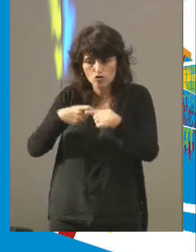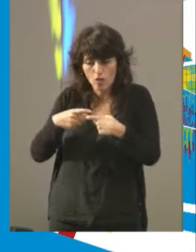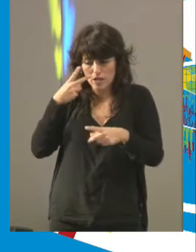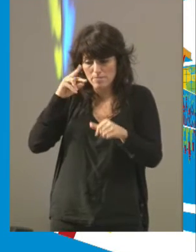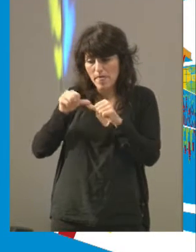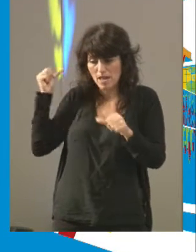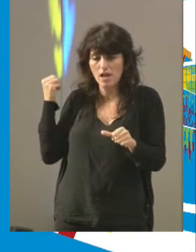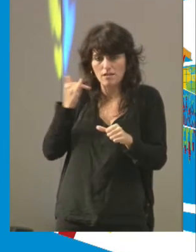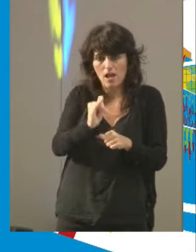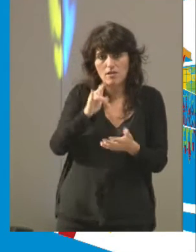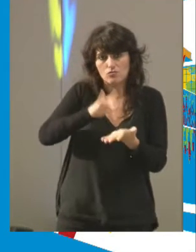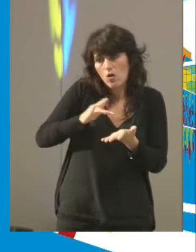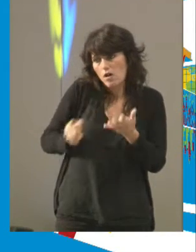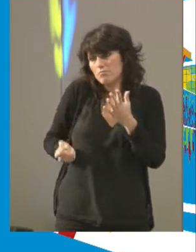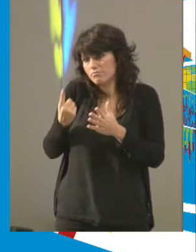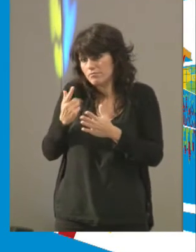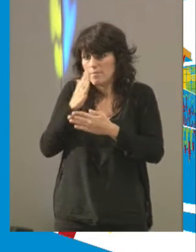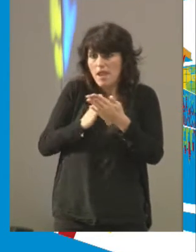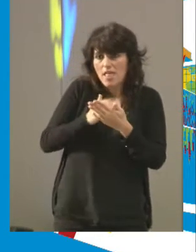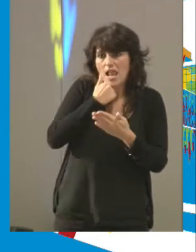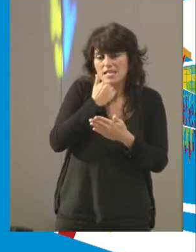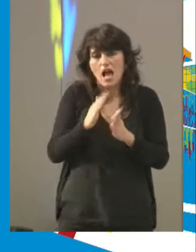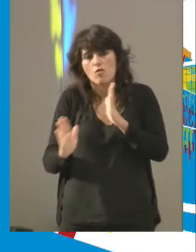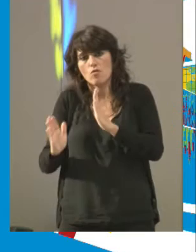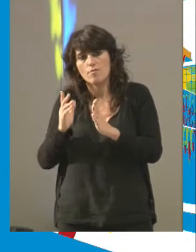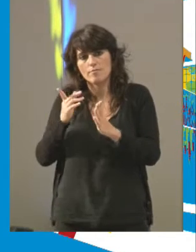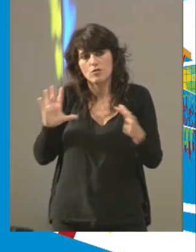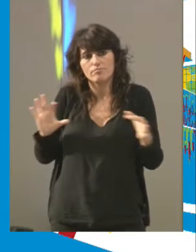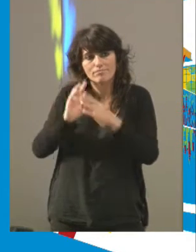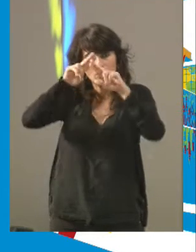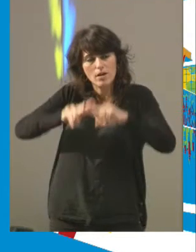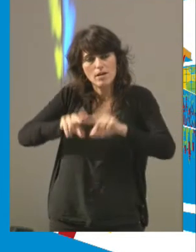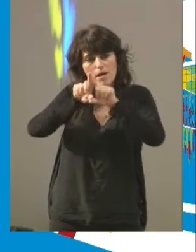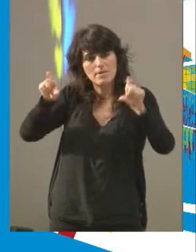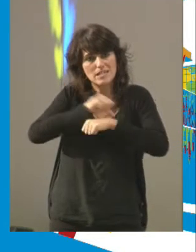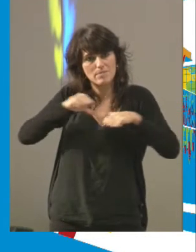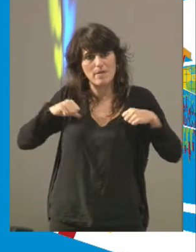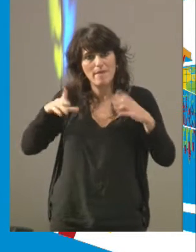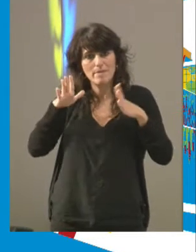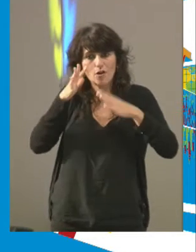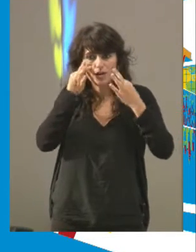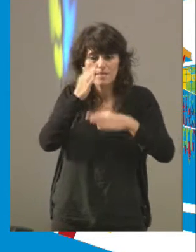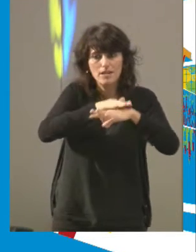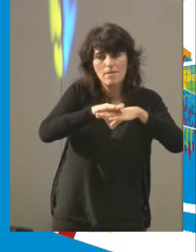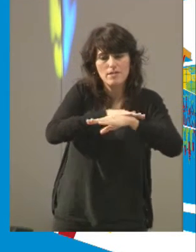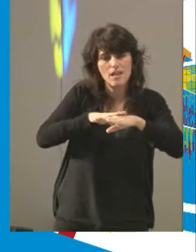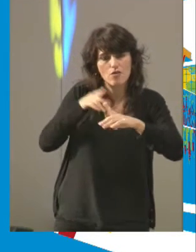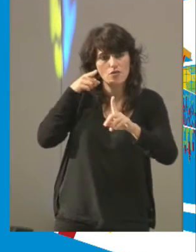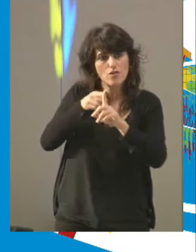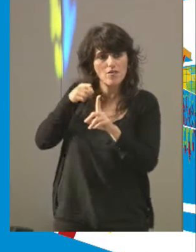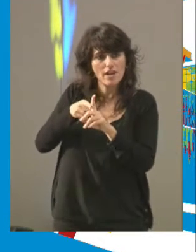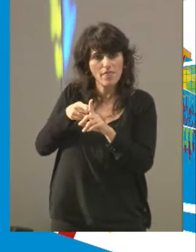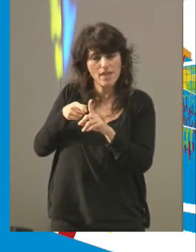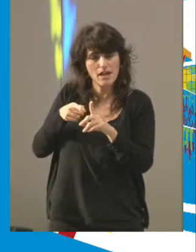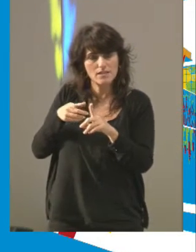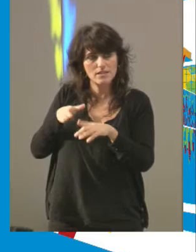previas desarrolladas por Movistar, muy puntuales, muy parciales, para análisis concreto vinculado a empresas privadas, pero ninguna administración tiene referencias de que ninguna